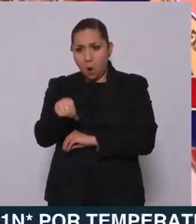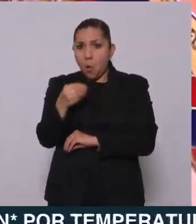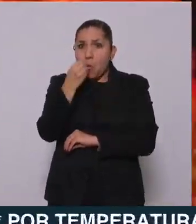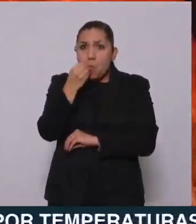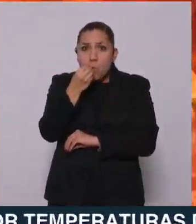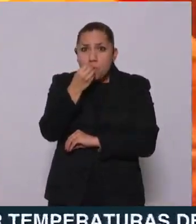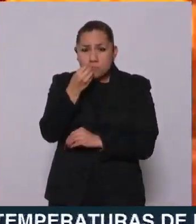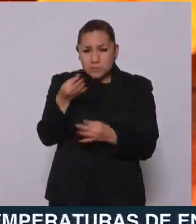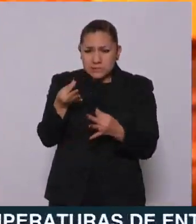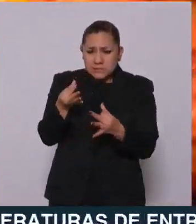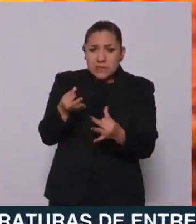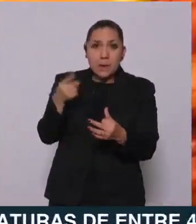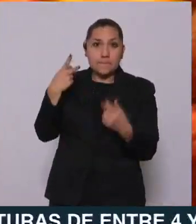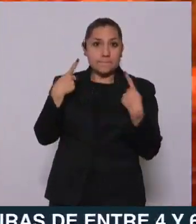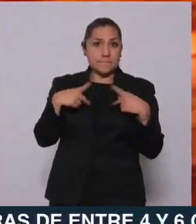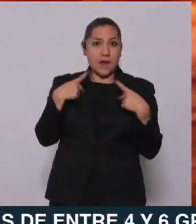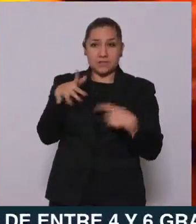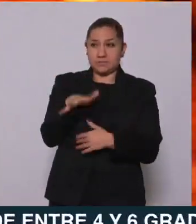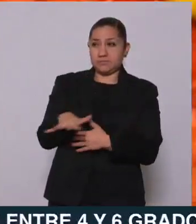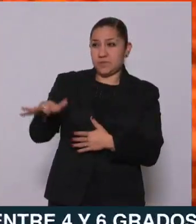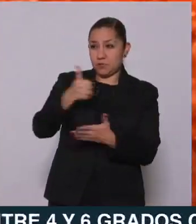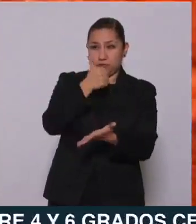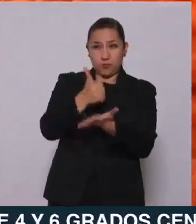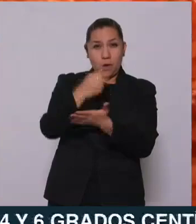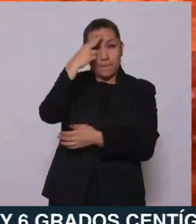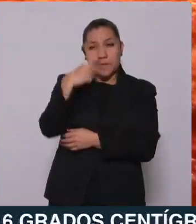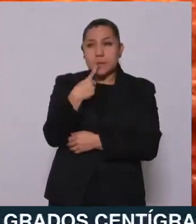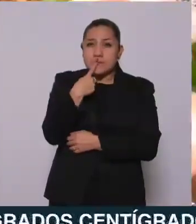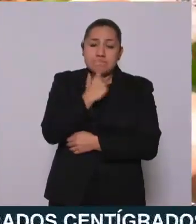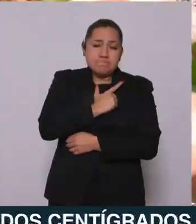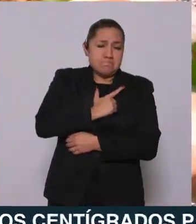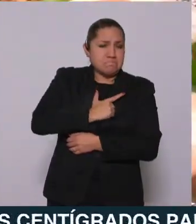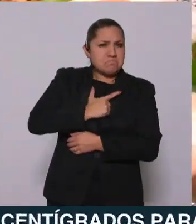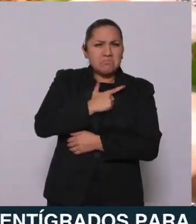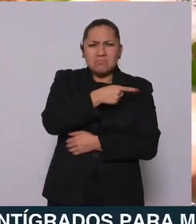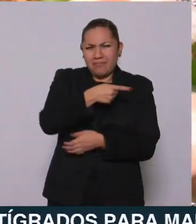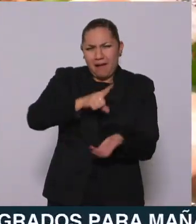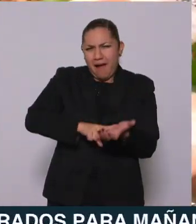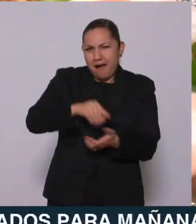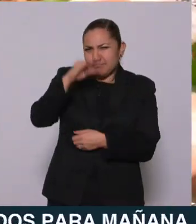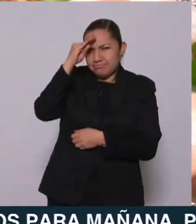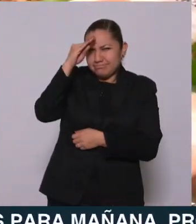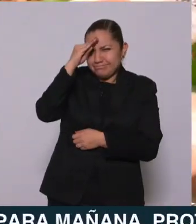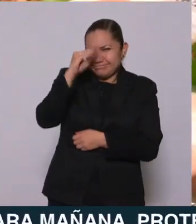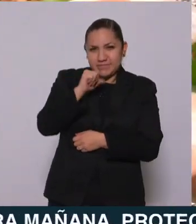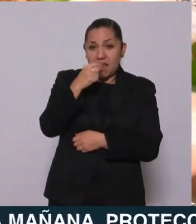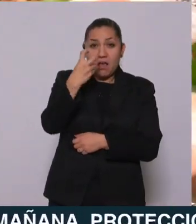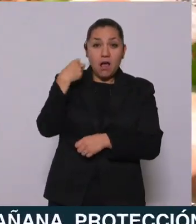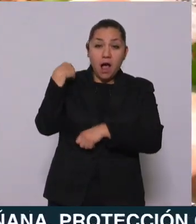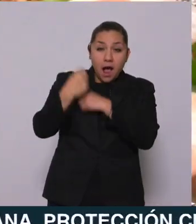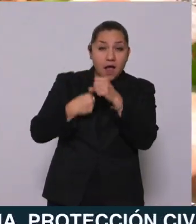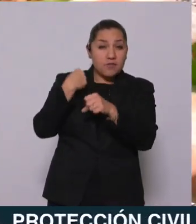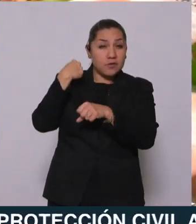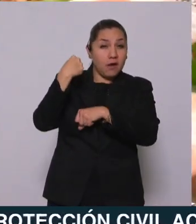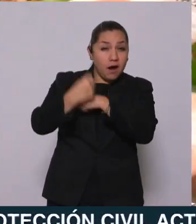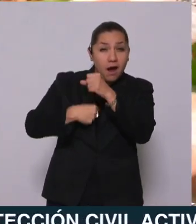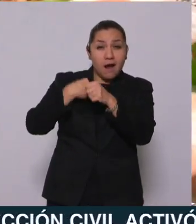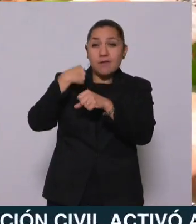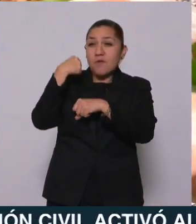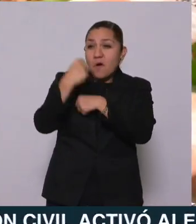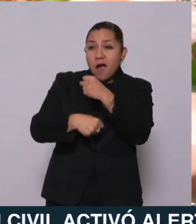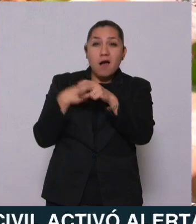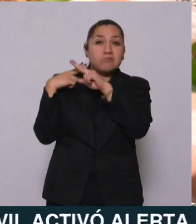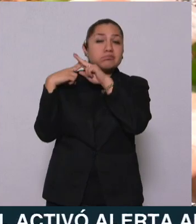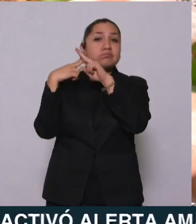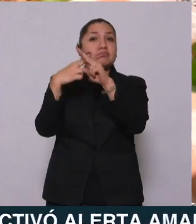el paladar de millones de chilangos durante todos estos años. Lo más importante de darle el sazón aquí es el amor